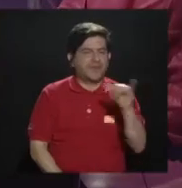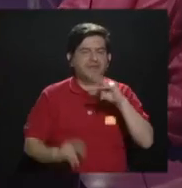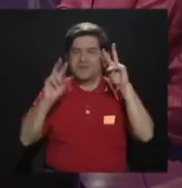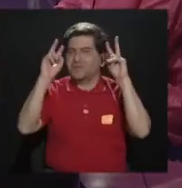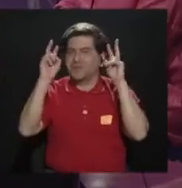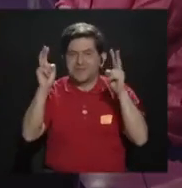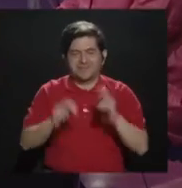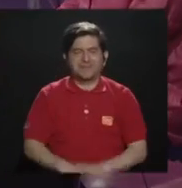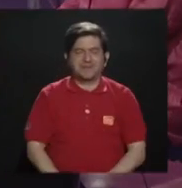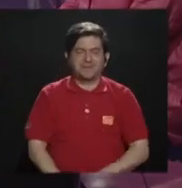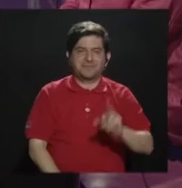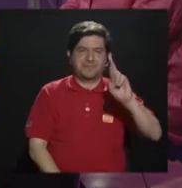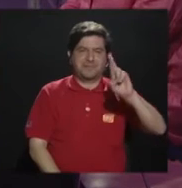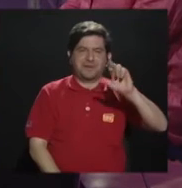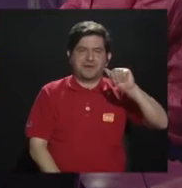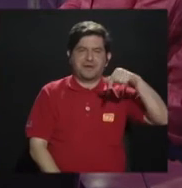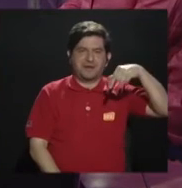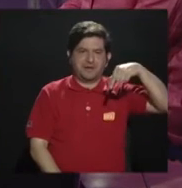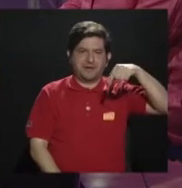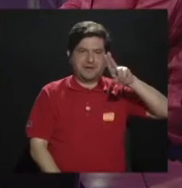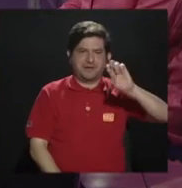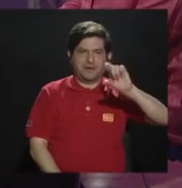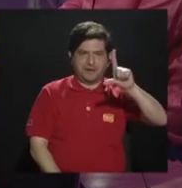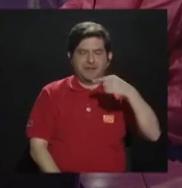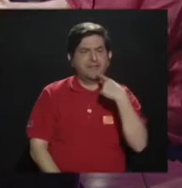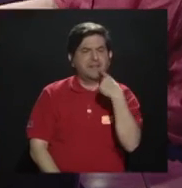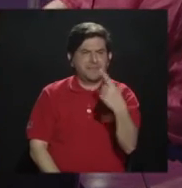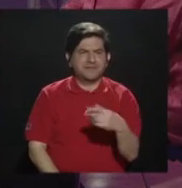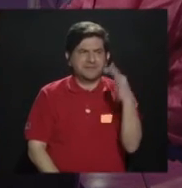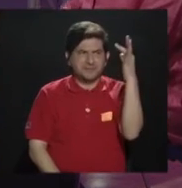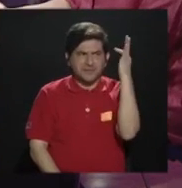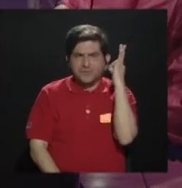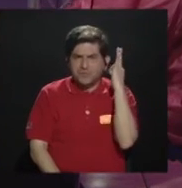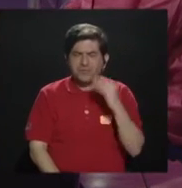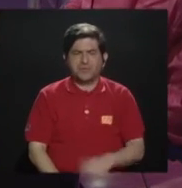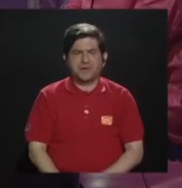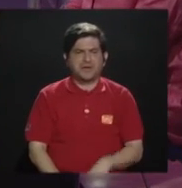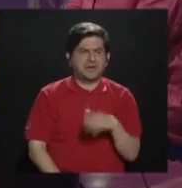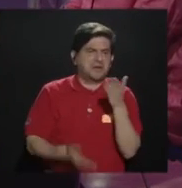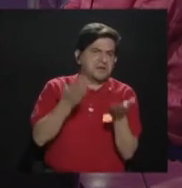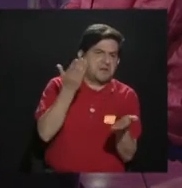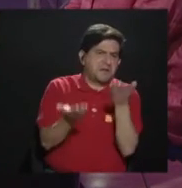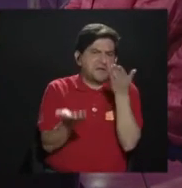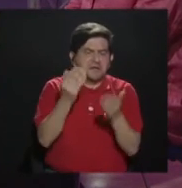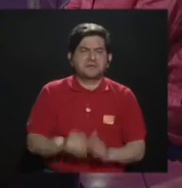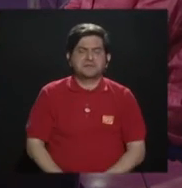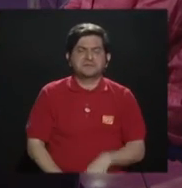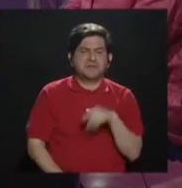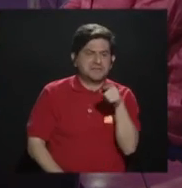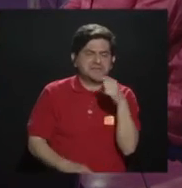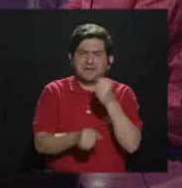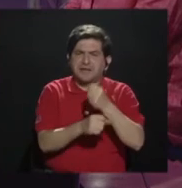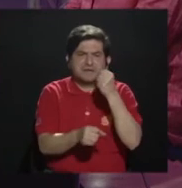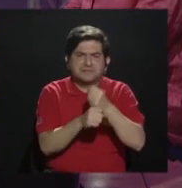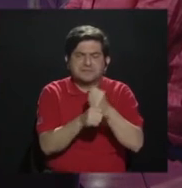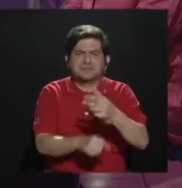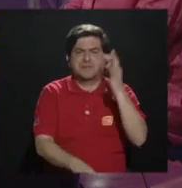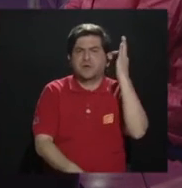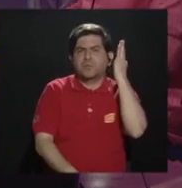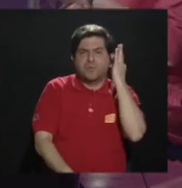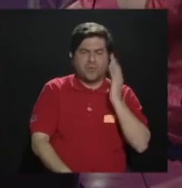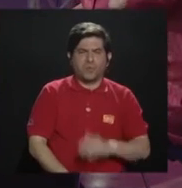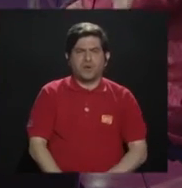tema, Raquel, se ha dicho mucho que las mujeres que tienden a llegar a estos puestos son mujeres